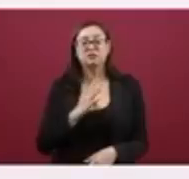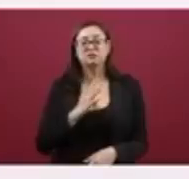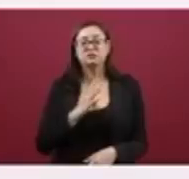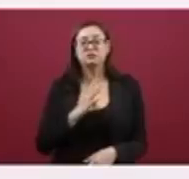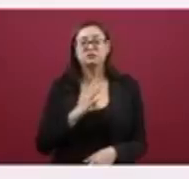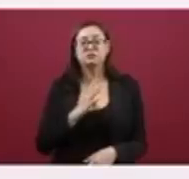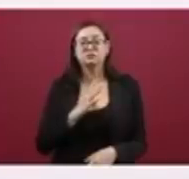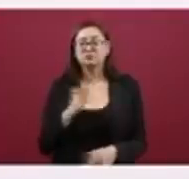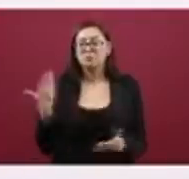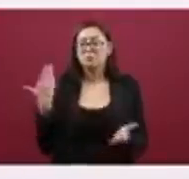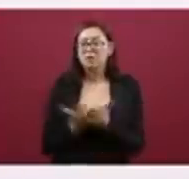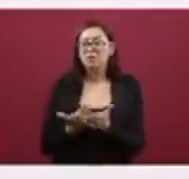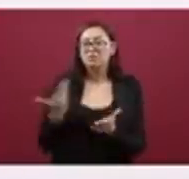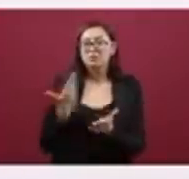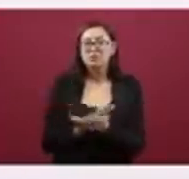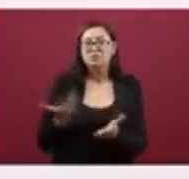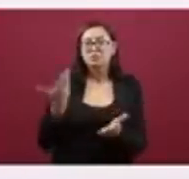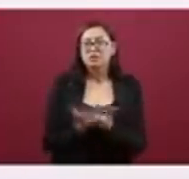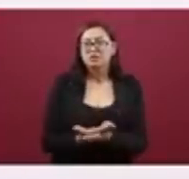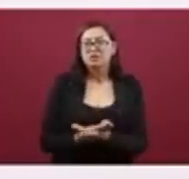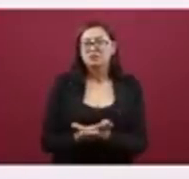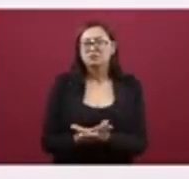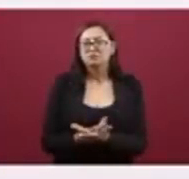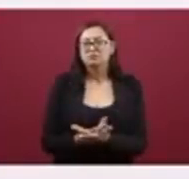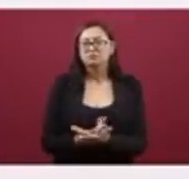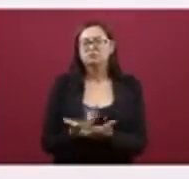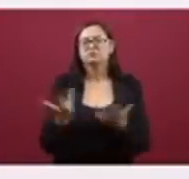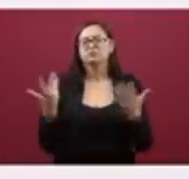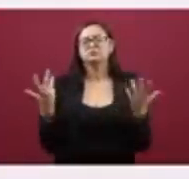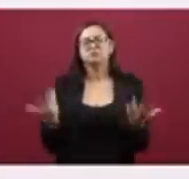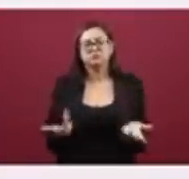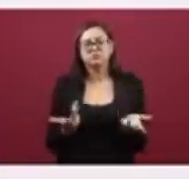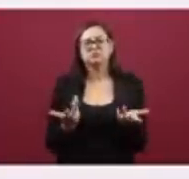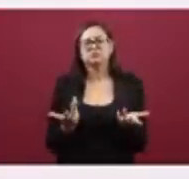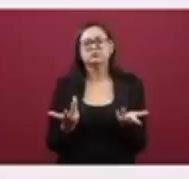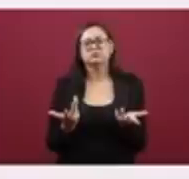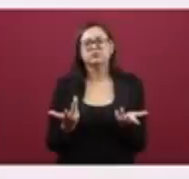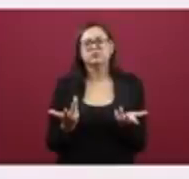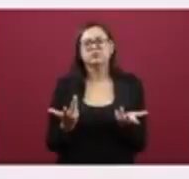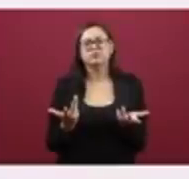y esas solicitudes y es